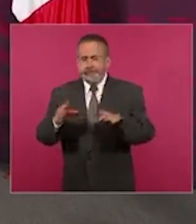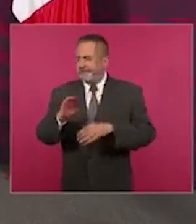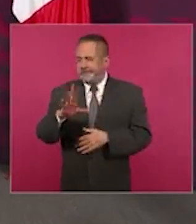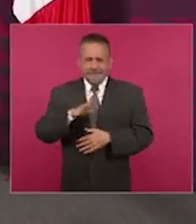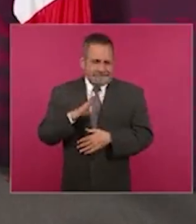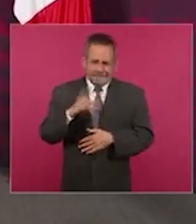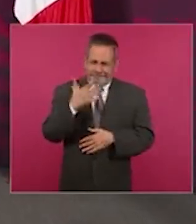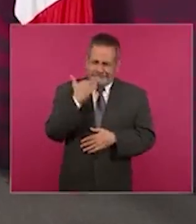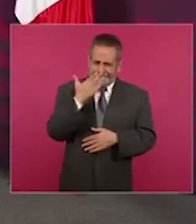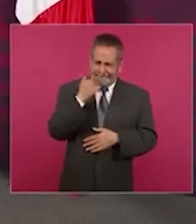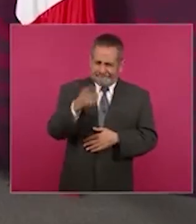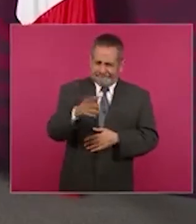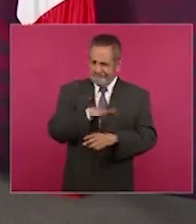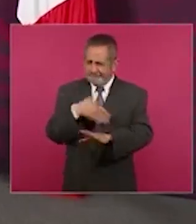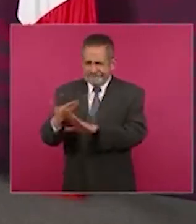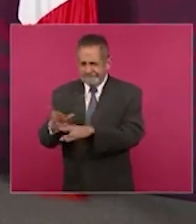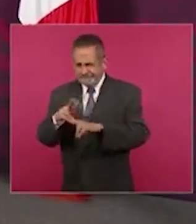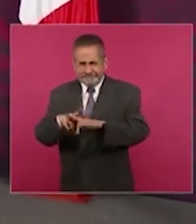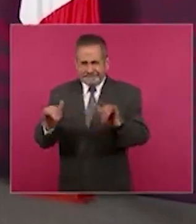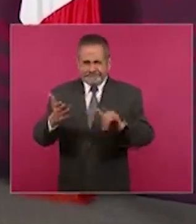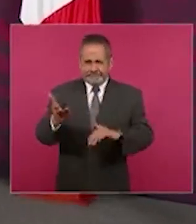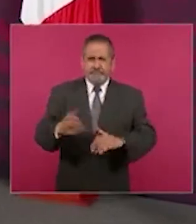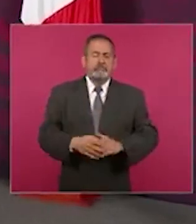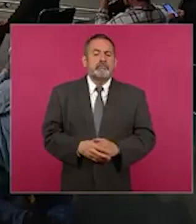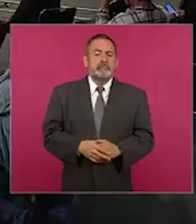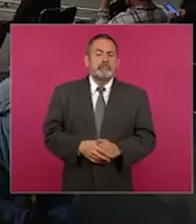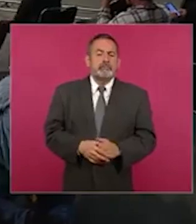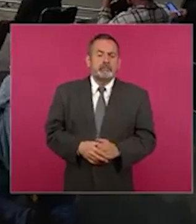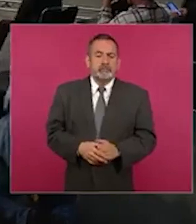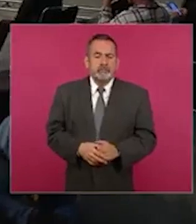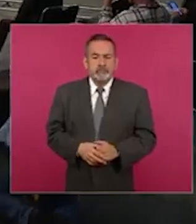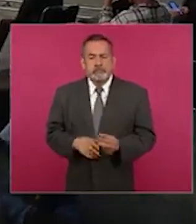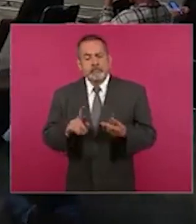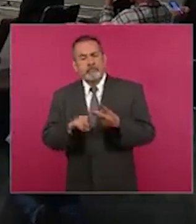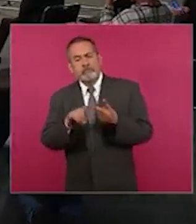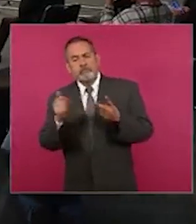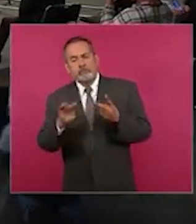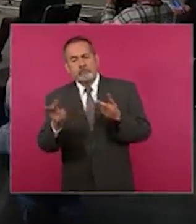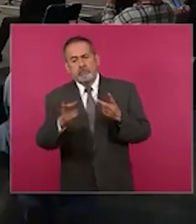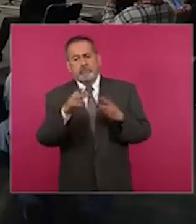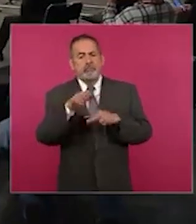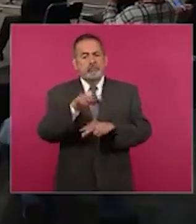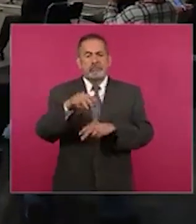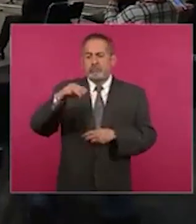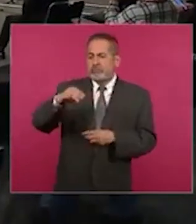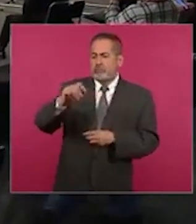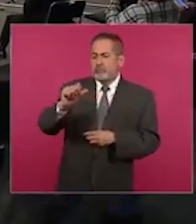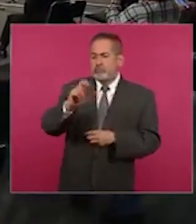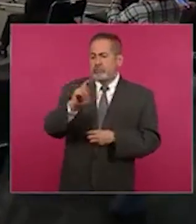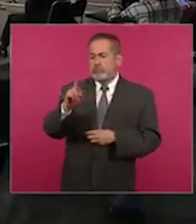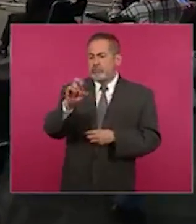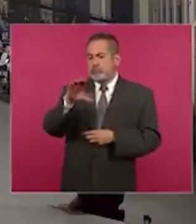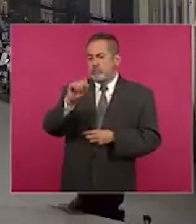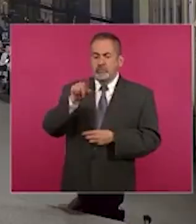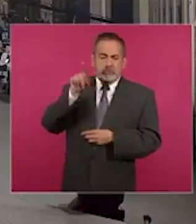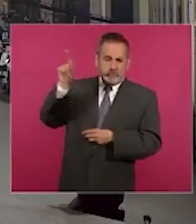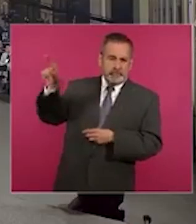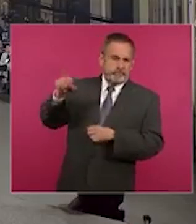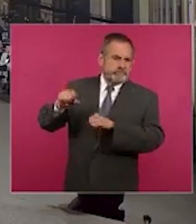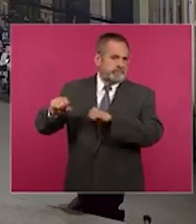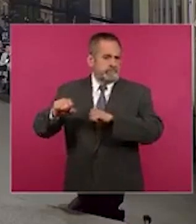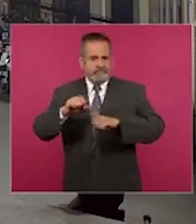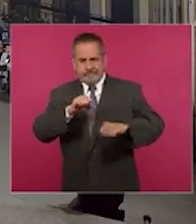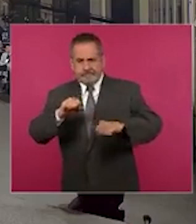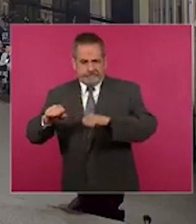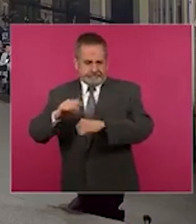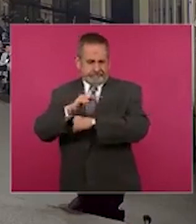habido tal agresión y otra pregunta hablando del tema de Marruecos que mencionaba usted dicen que no hubo